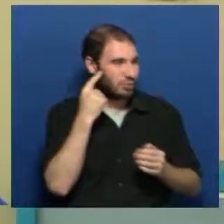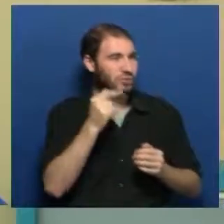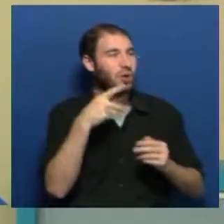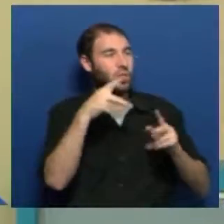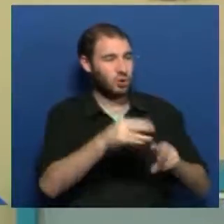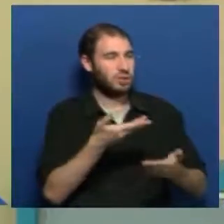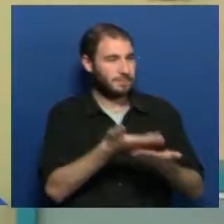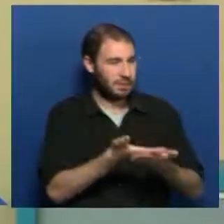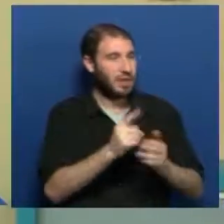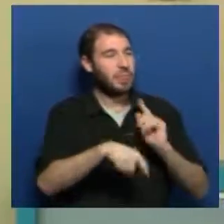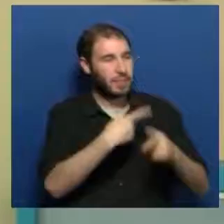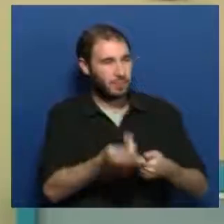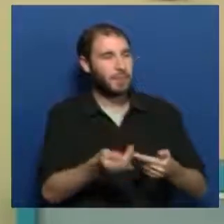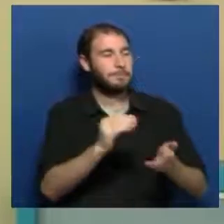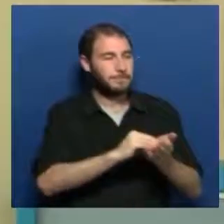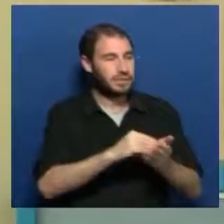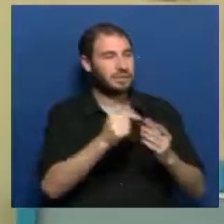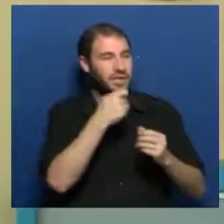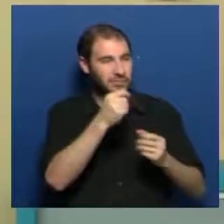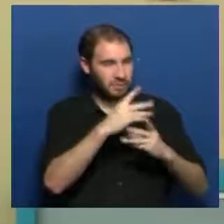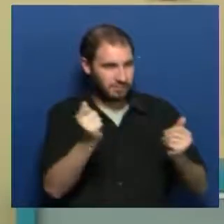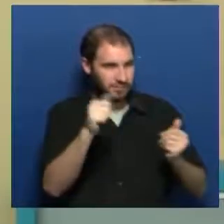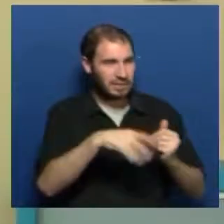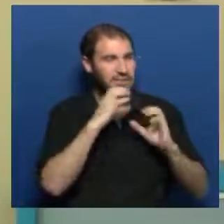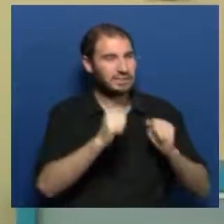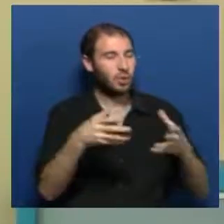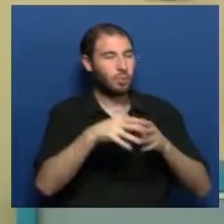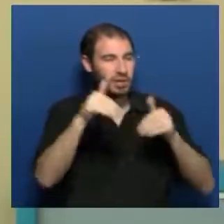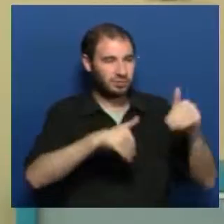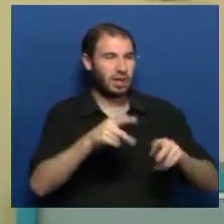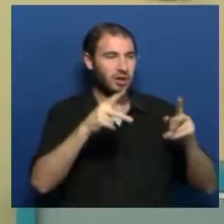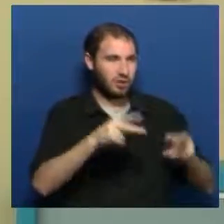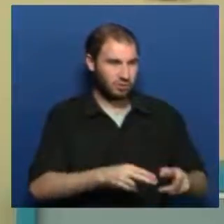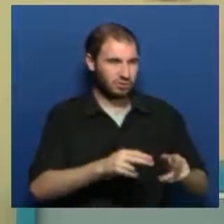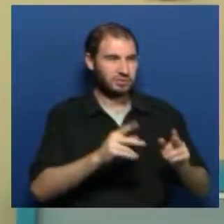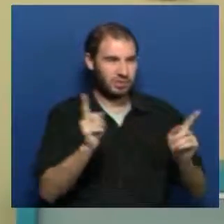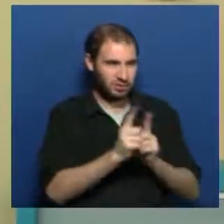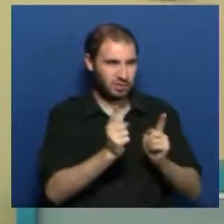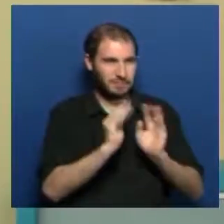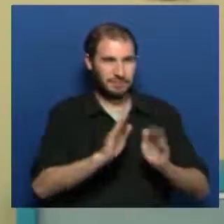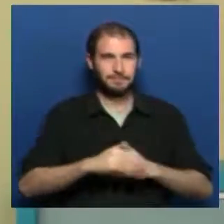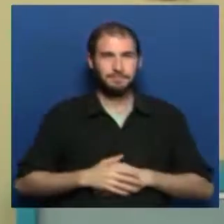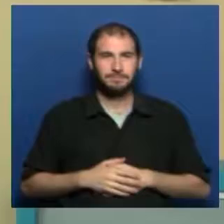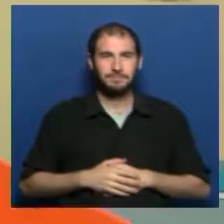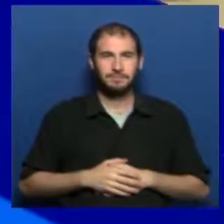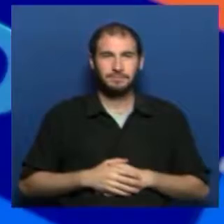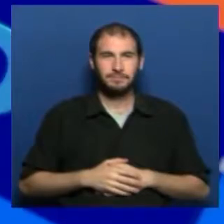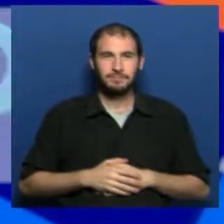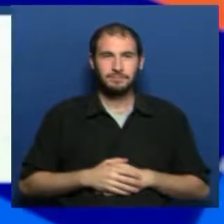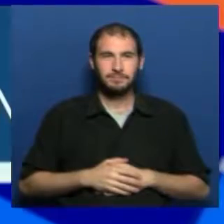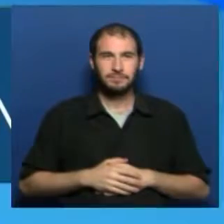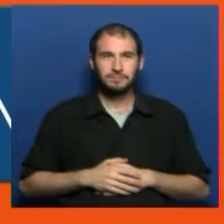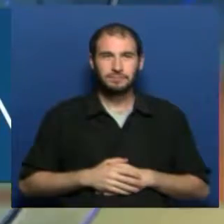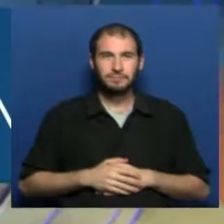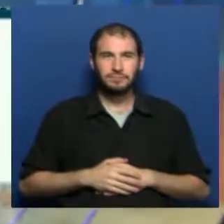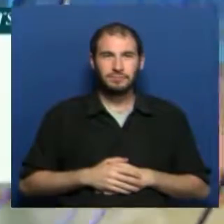una pausa y ya volvemos y finalizo la entrevista con el secretario de la Junta Electoral. Hacemos una breve pausa y ya venimos.